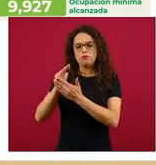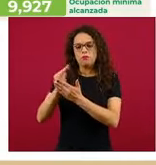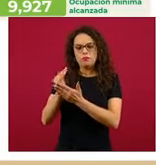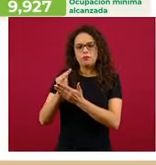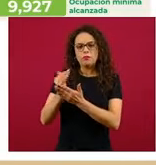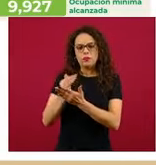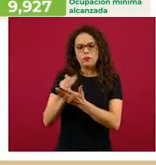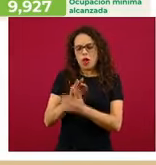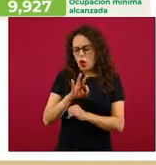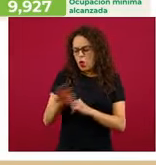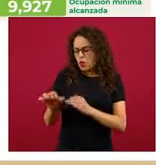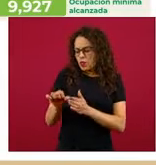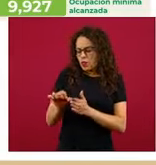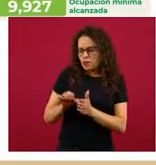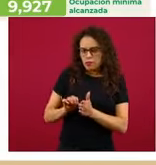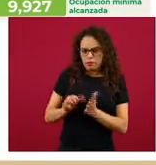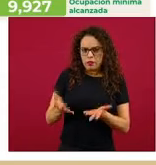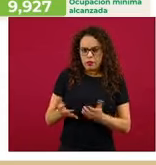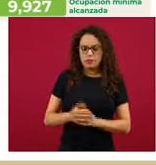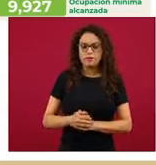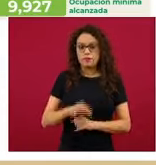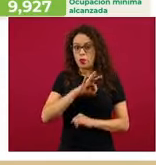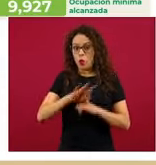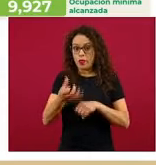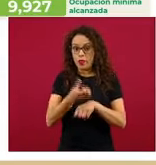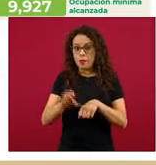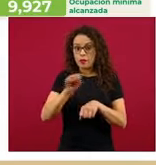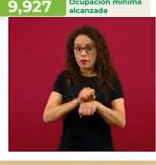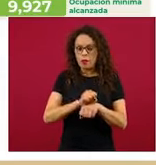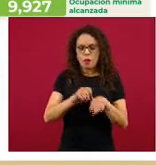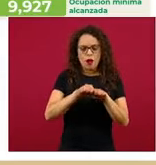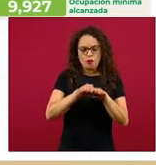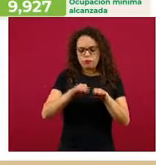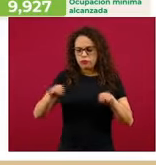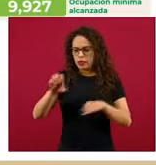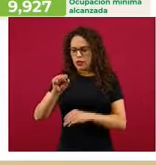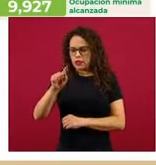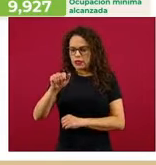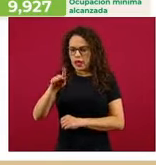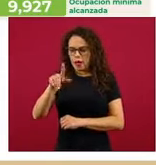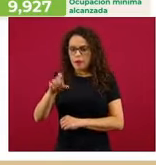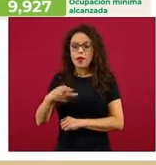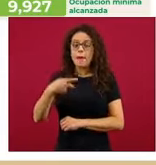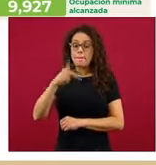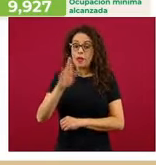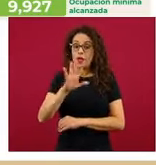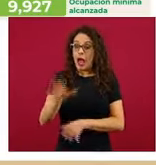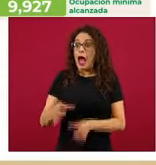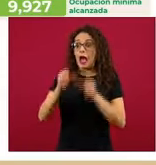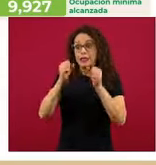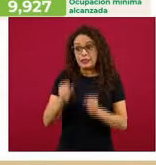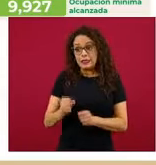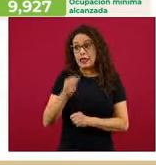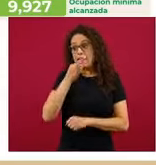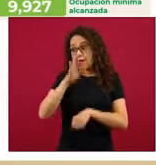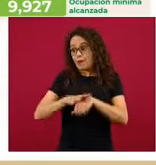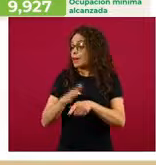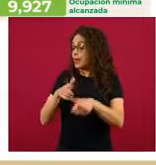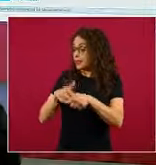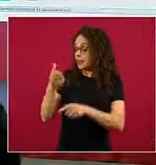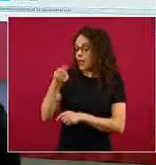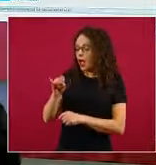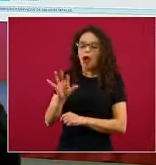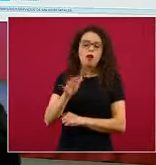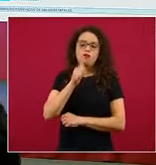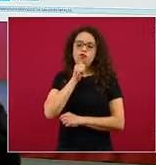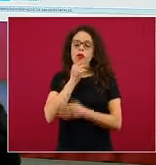un comportamiento de meseta en la última semana, aunque todavía es muy temprano como para decir que esto podría continuar en relación a que